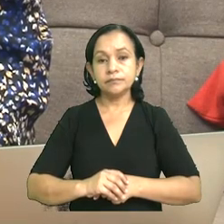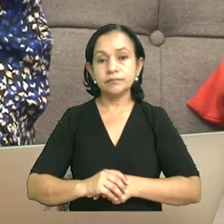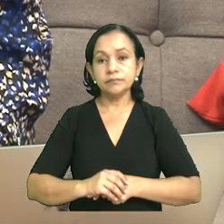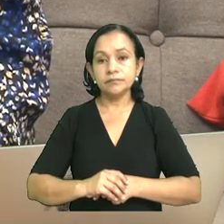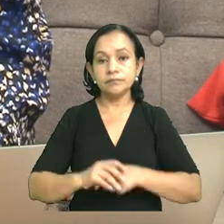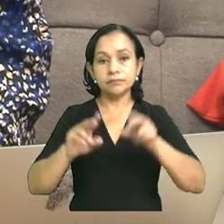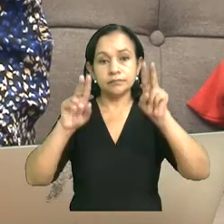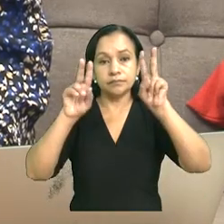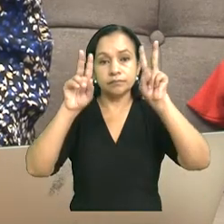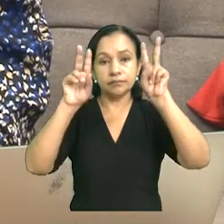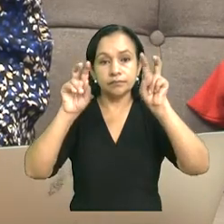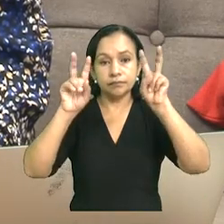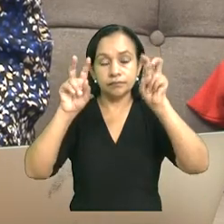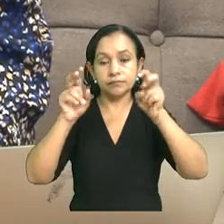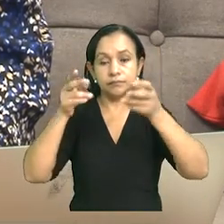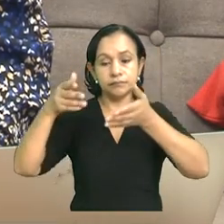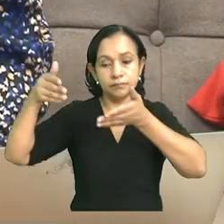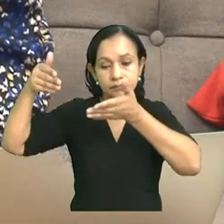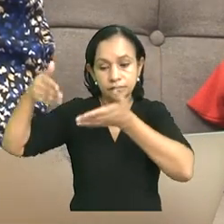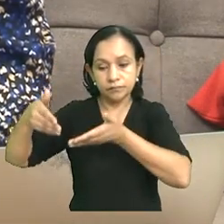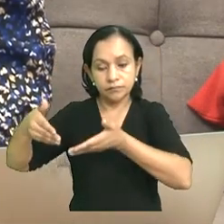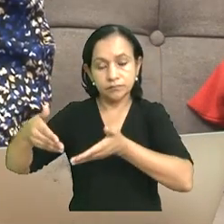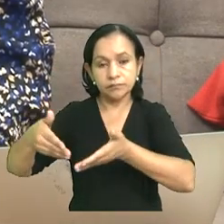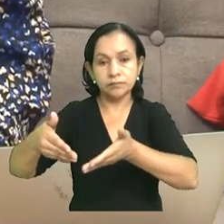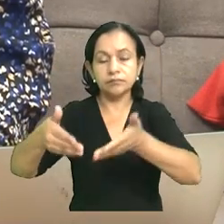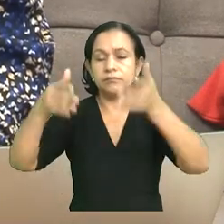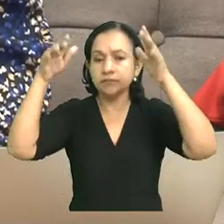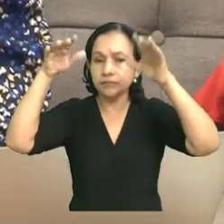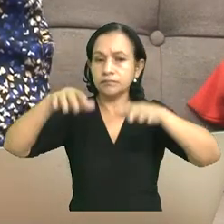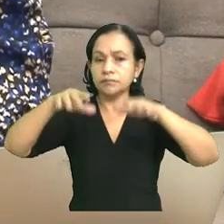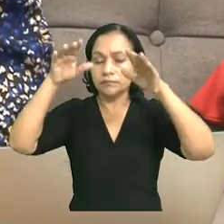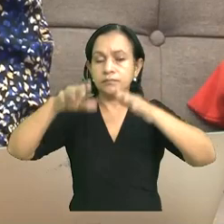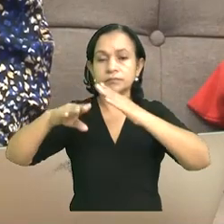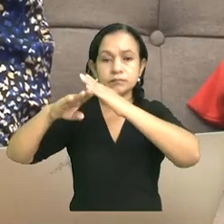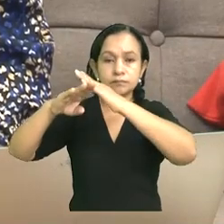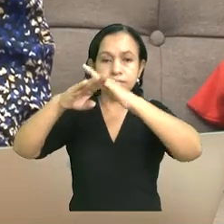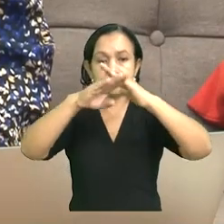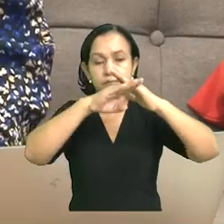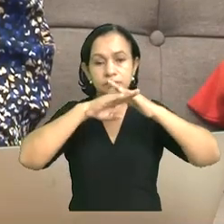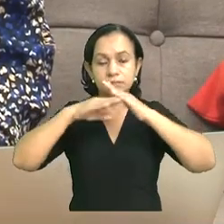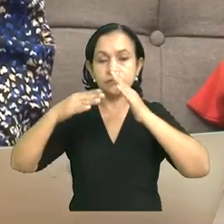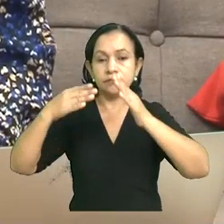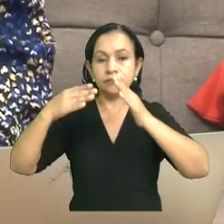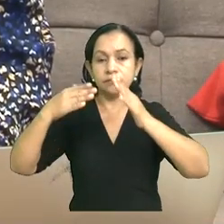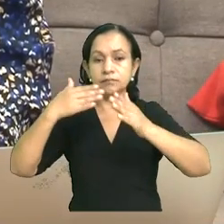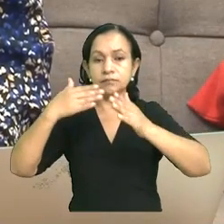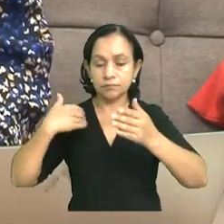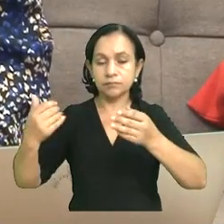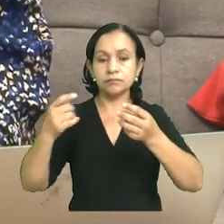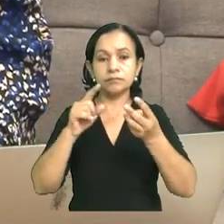con el tema de los cauces también, okay, que es revestimiento, mejoramiento,